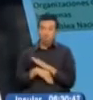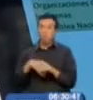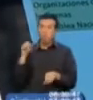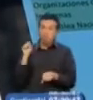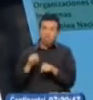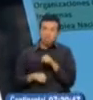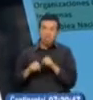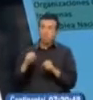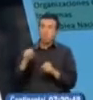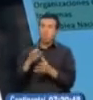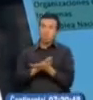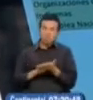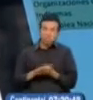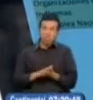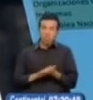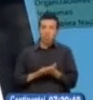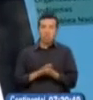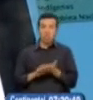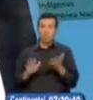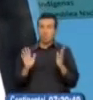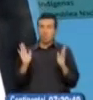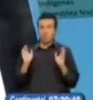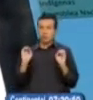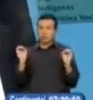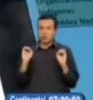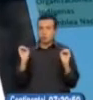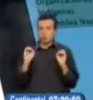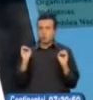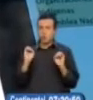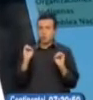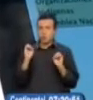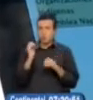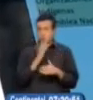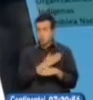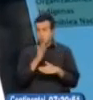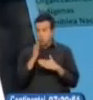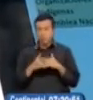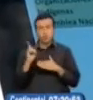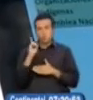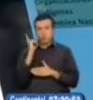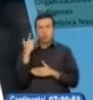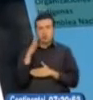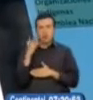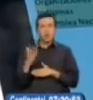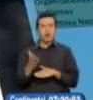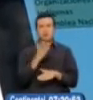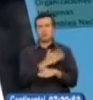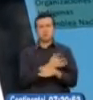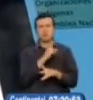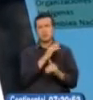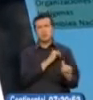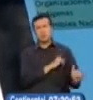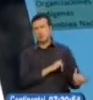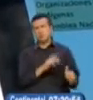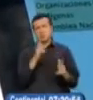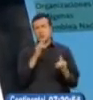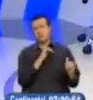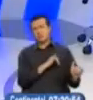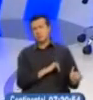de los últimos meses o del último tiempo, sino que es algo que se ha mantenido,